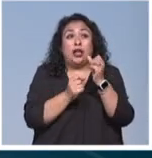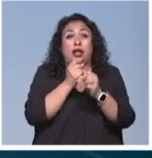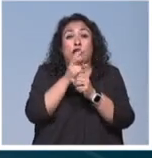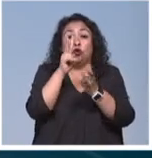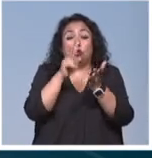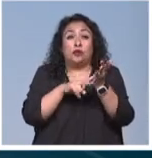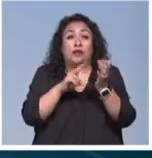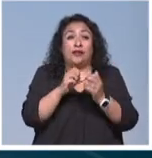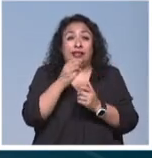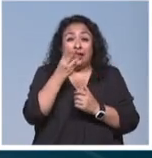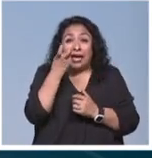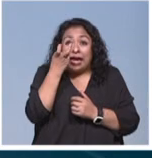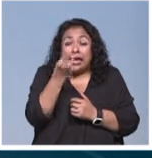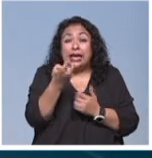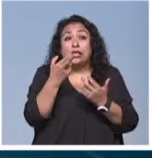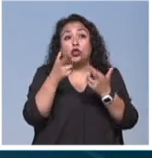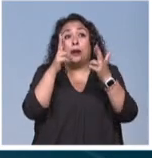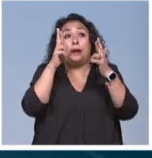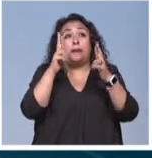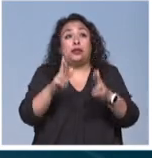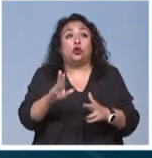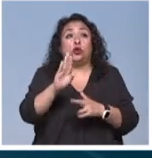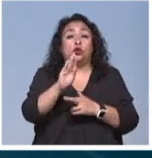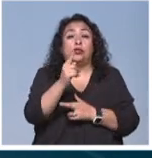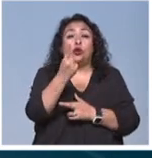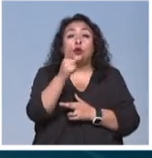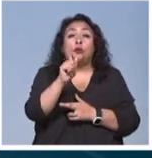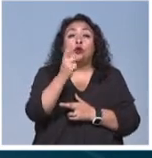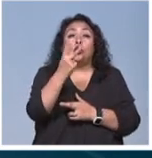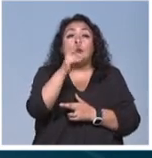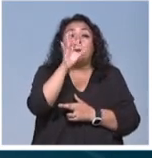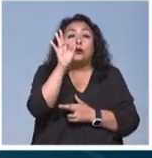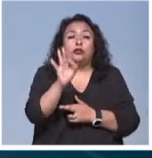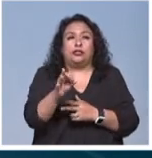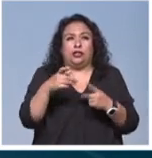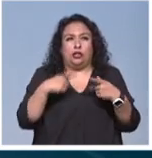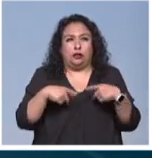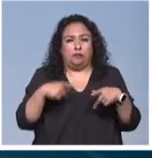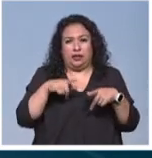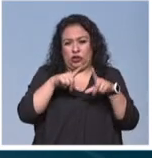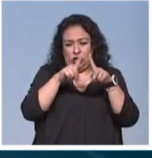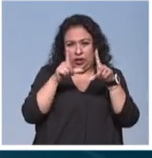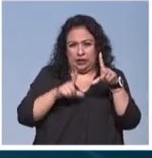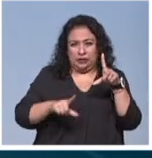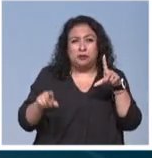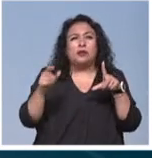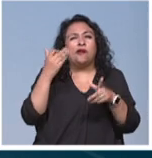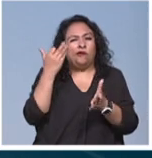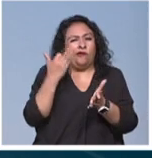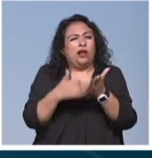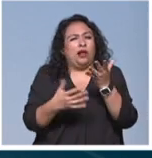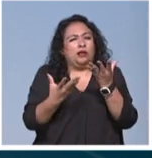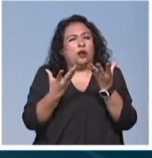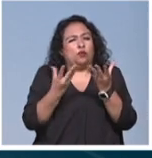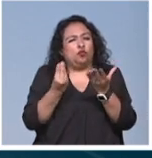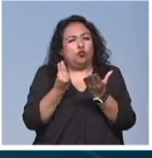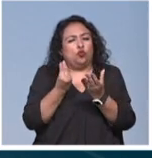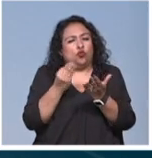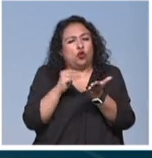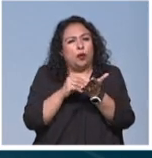2023 esto representa el 81.2 por de la población del país si bien faltan muchas áreas por